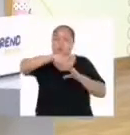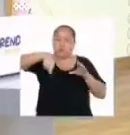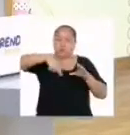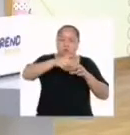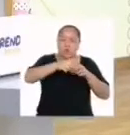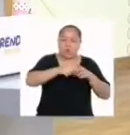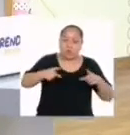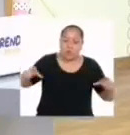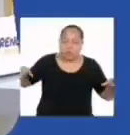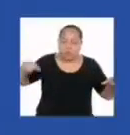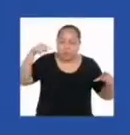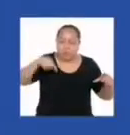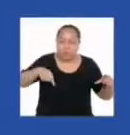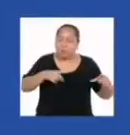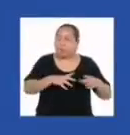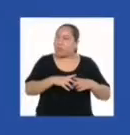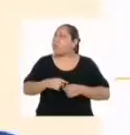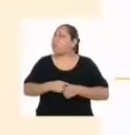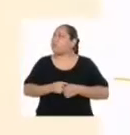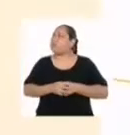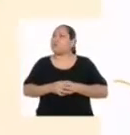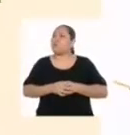hoyos de forma rectangular en el terreno.